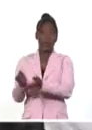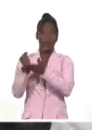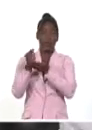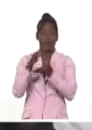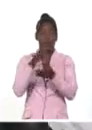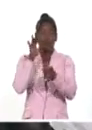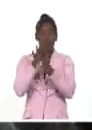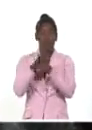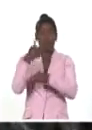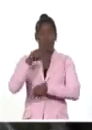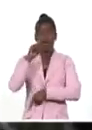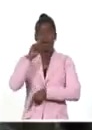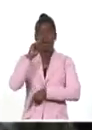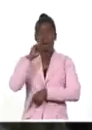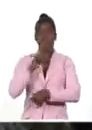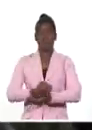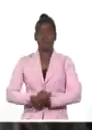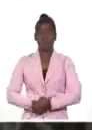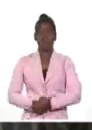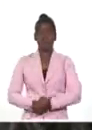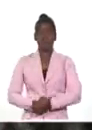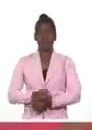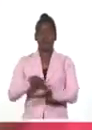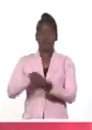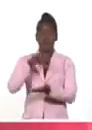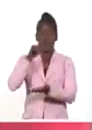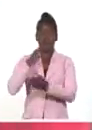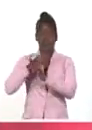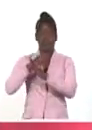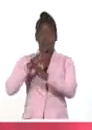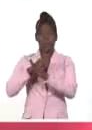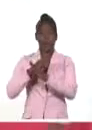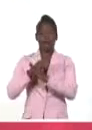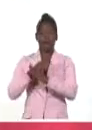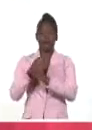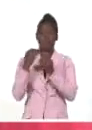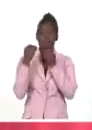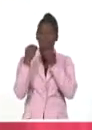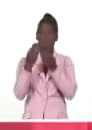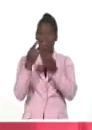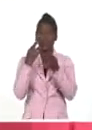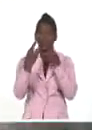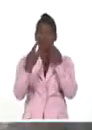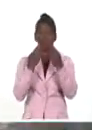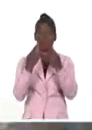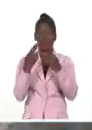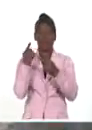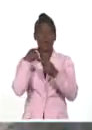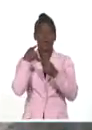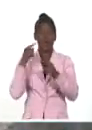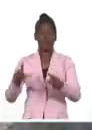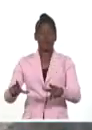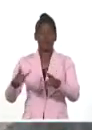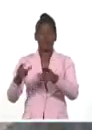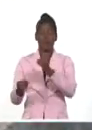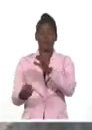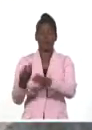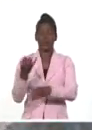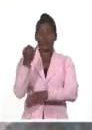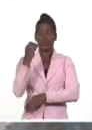En el Salón de los Vitrales de la Plaza de la Revolución Santiaguera, la orquesta celebró su aniversario 60. Nos uniremos al